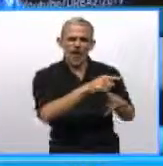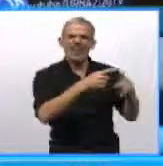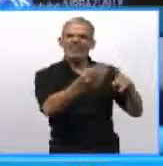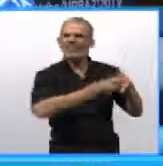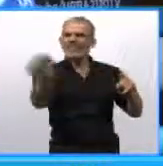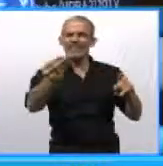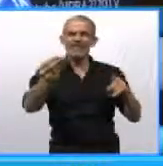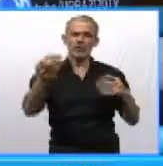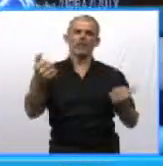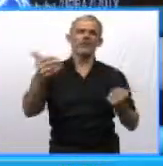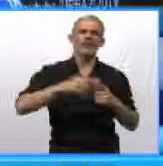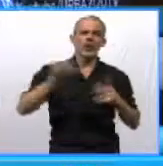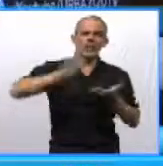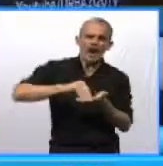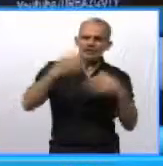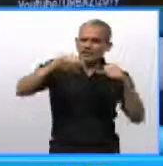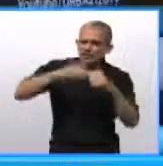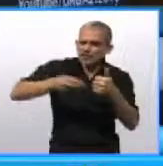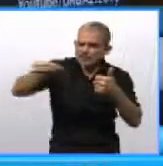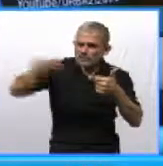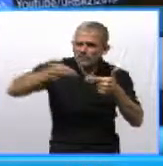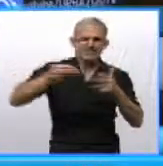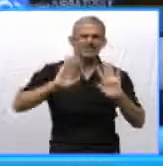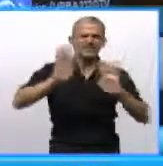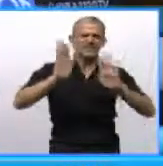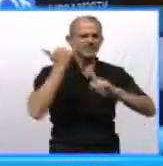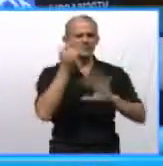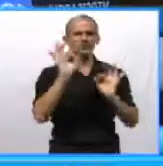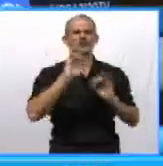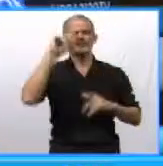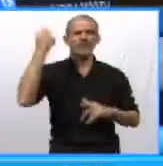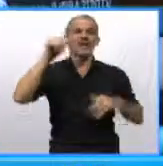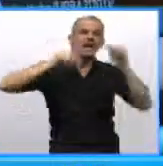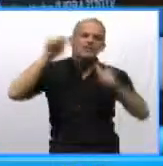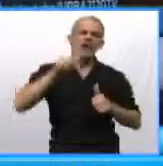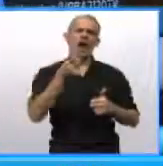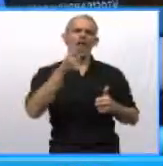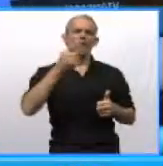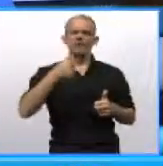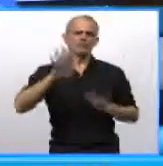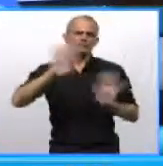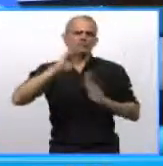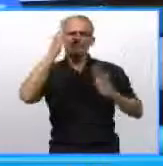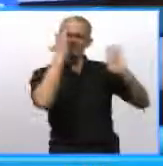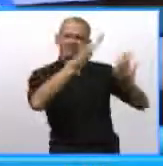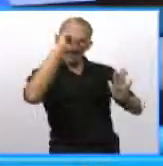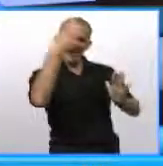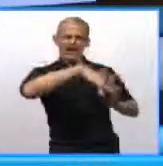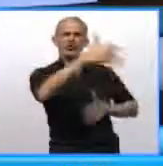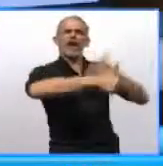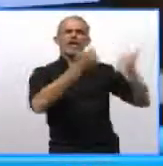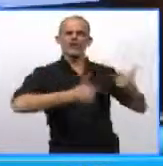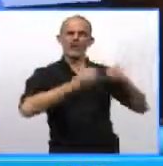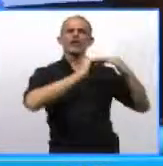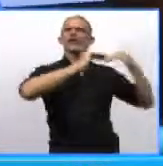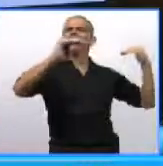sido nada, muy duro para el plantel. También tener jugadores que se te lesionan, que no es fácil mantener un nivel alto tanto